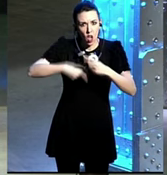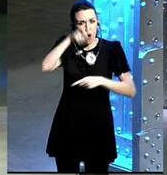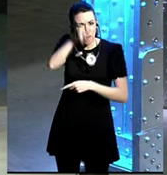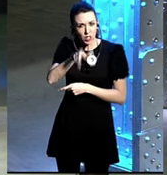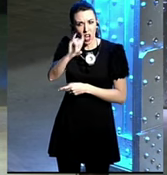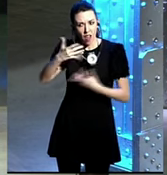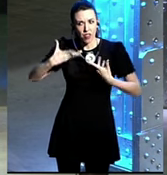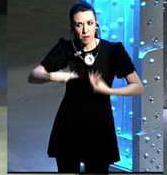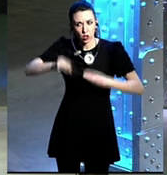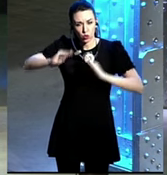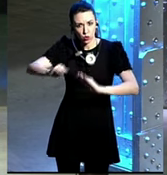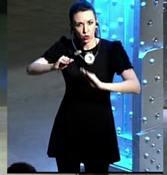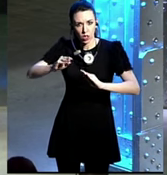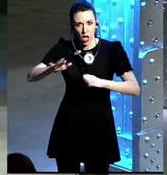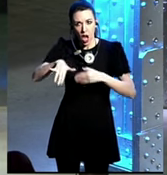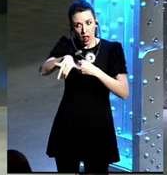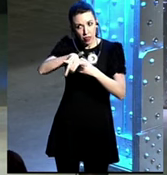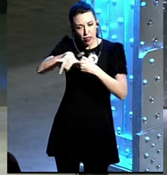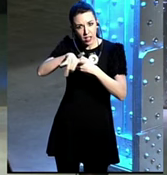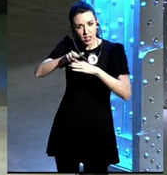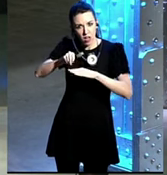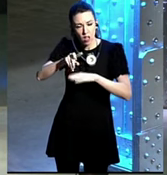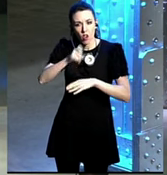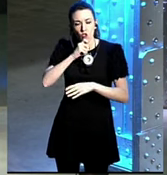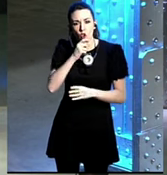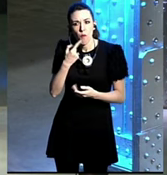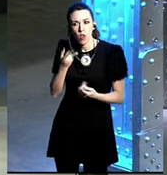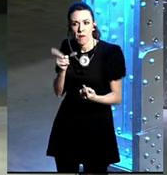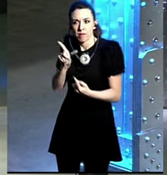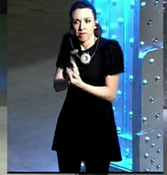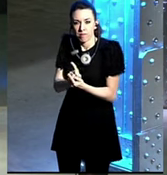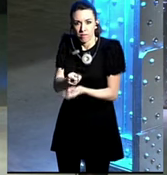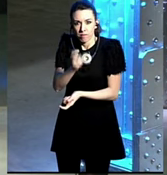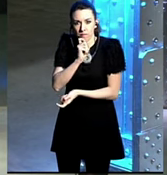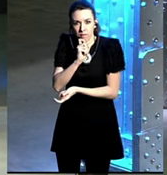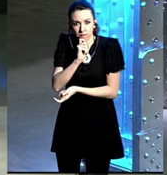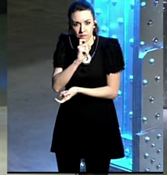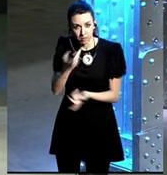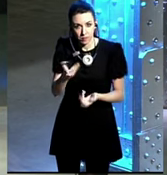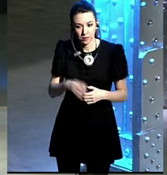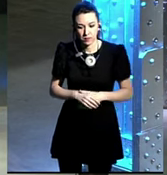tiene depresión, una persona muy cercana a ti, ¿cómo debe afrontarse?